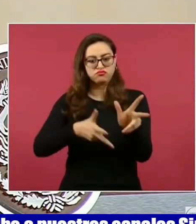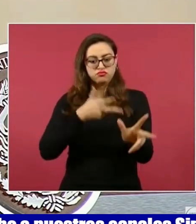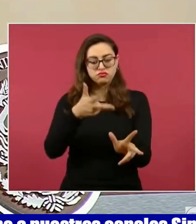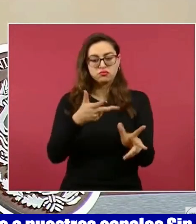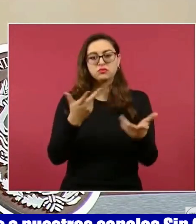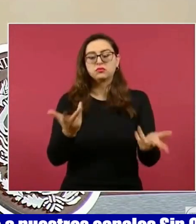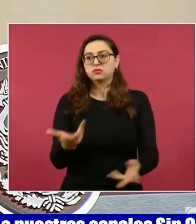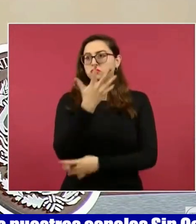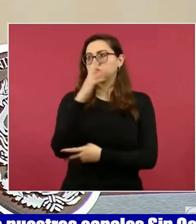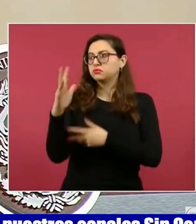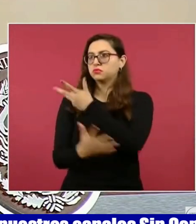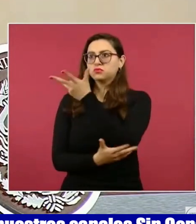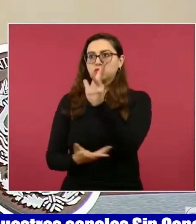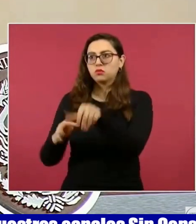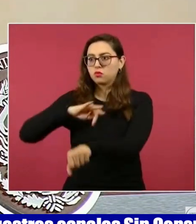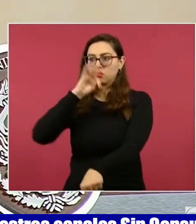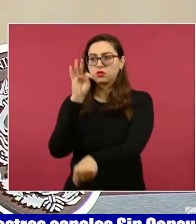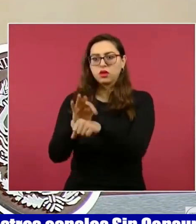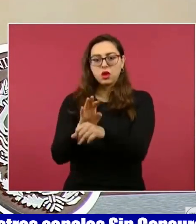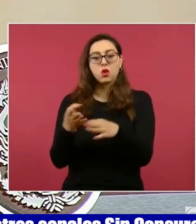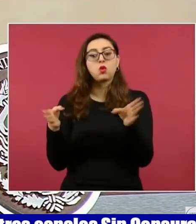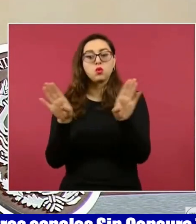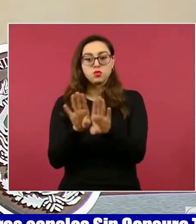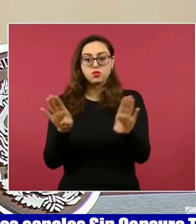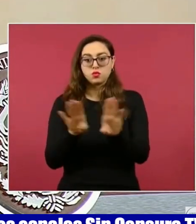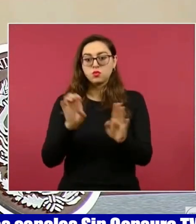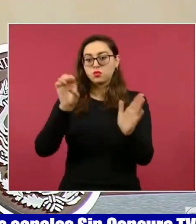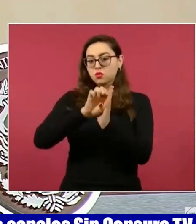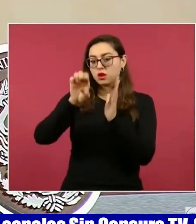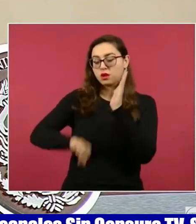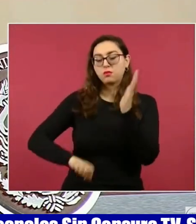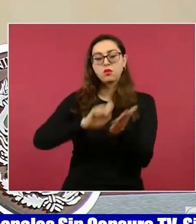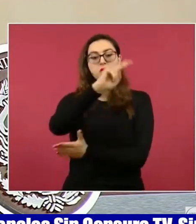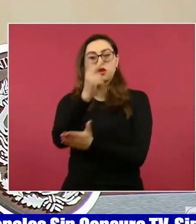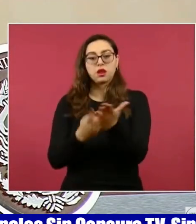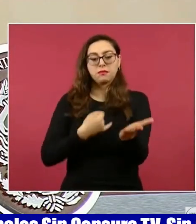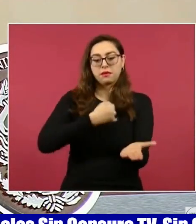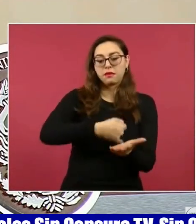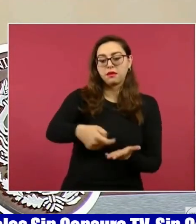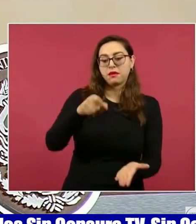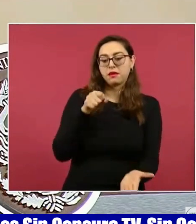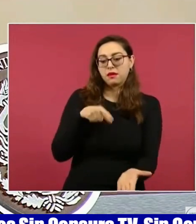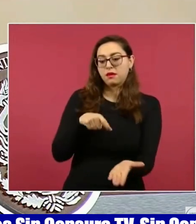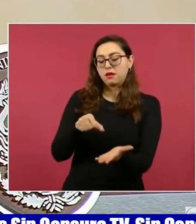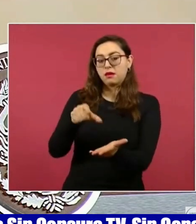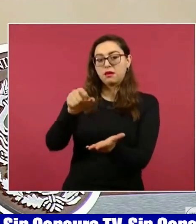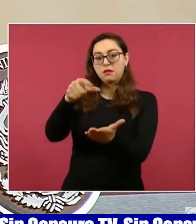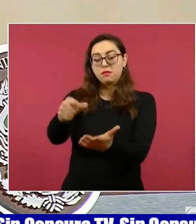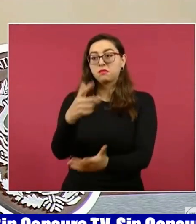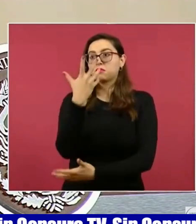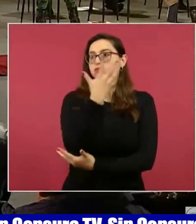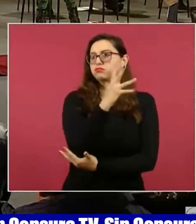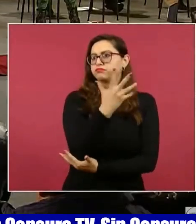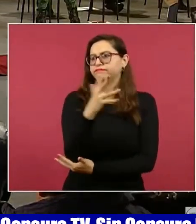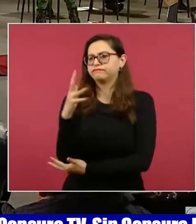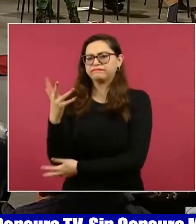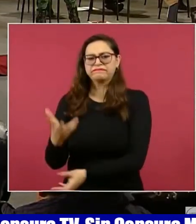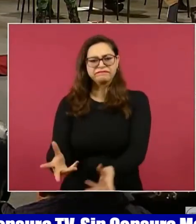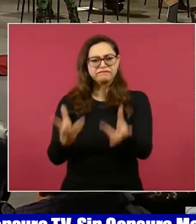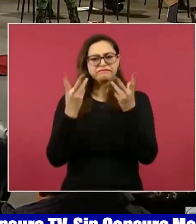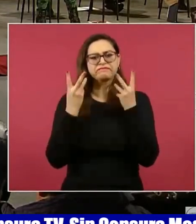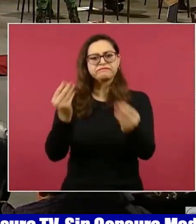mitigación de cambio climático tenemos que en sembrando vida va a contribuir con punto cero ocho millones de toneladas de dióxido de carbono para